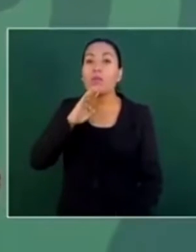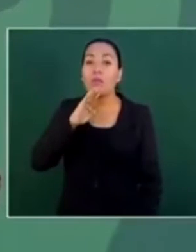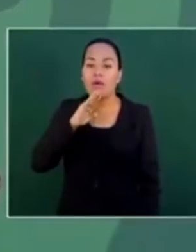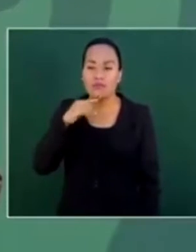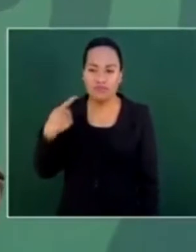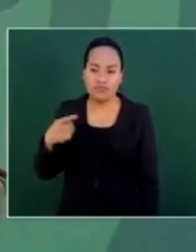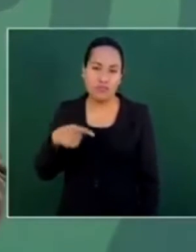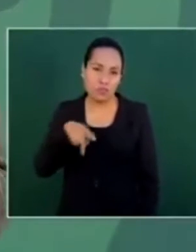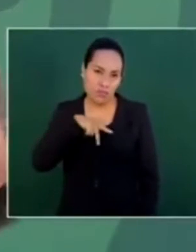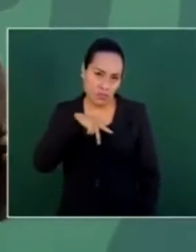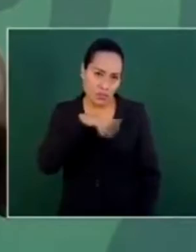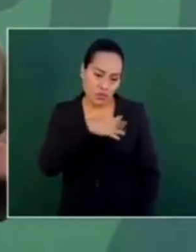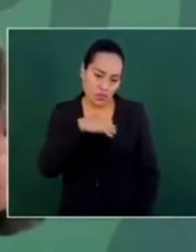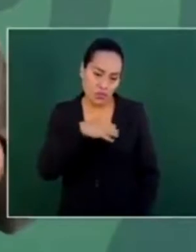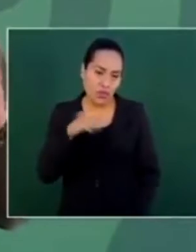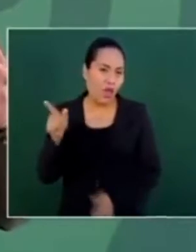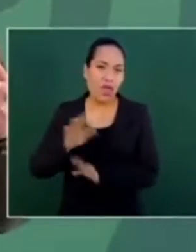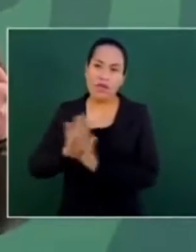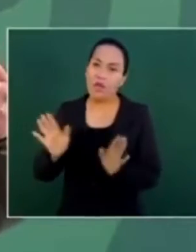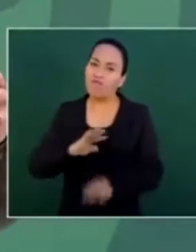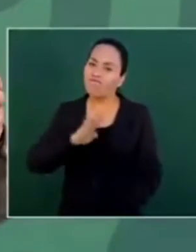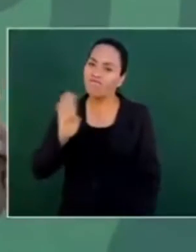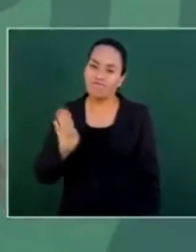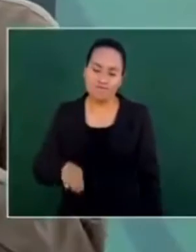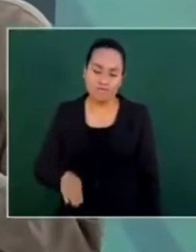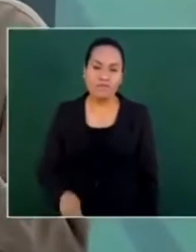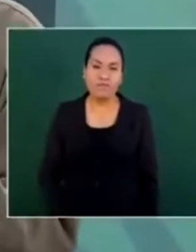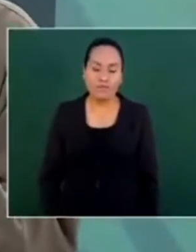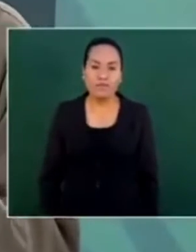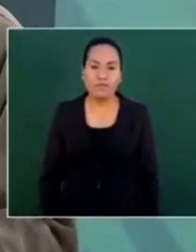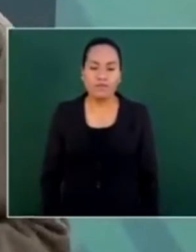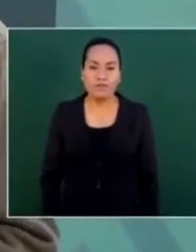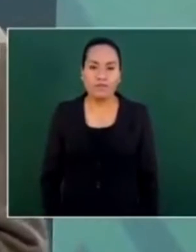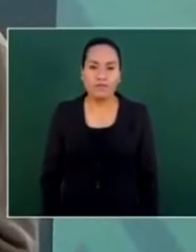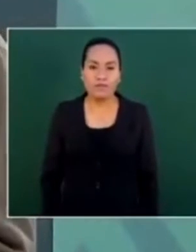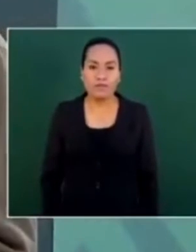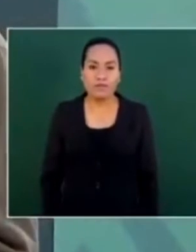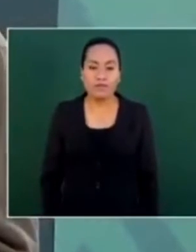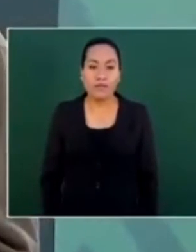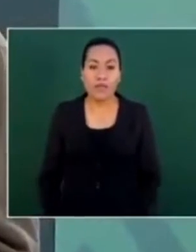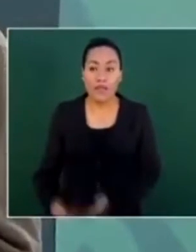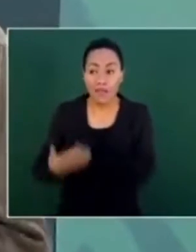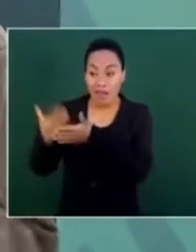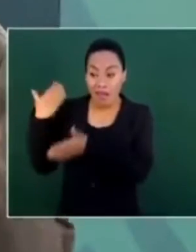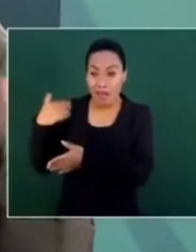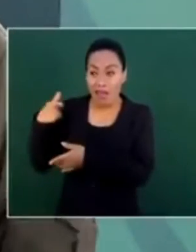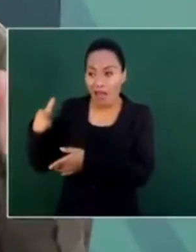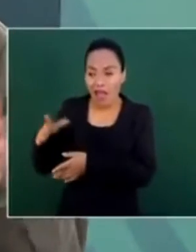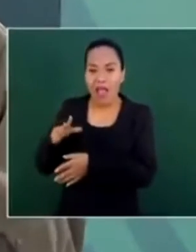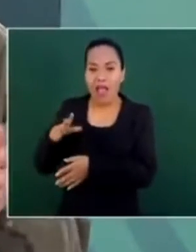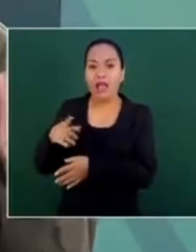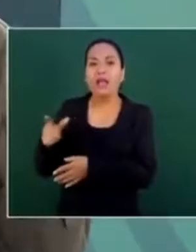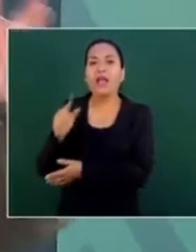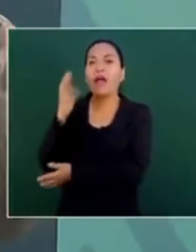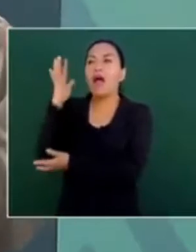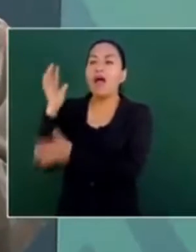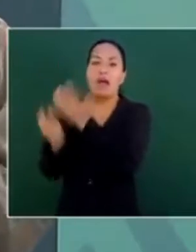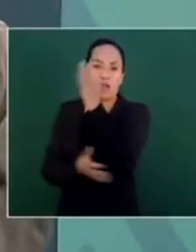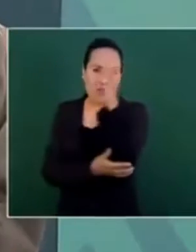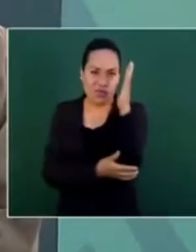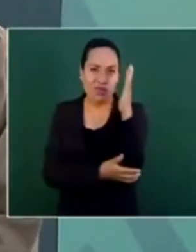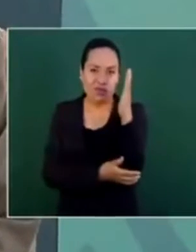y desde entonces sembraron árboles maderables y